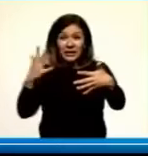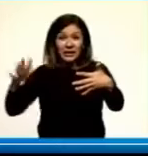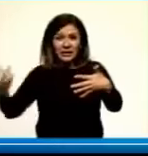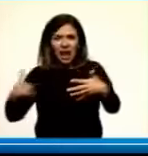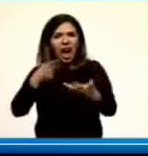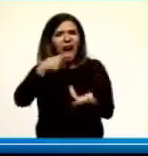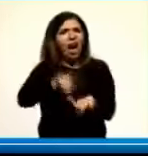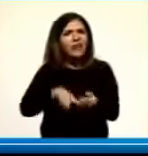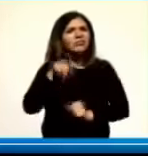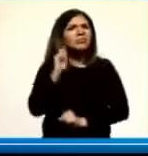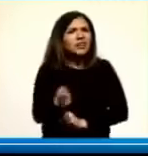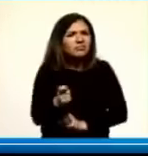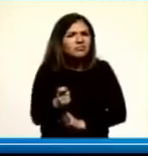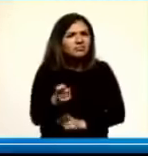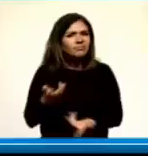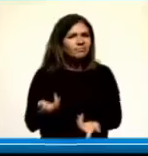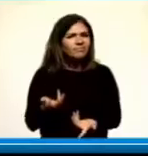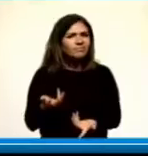representa?